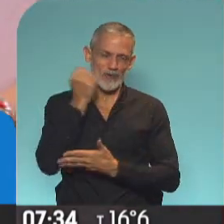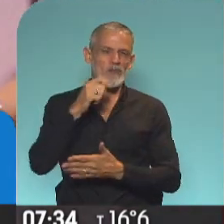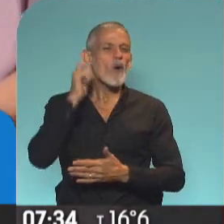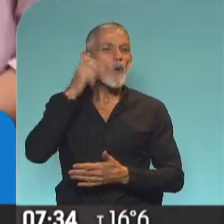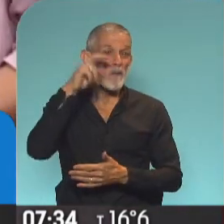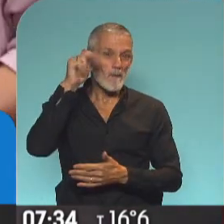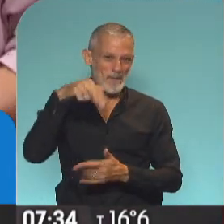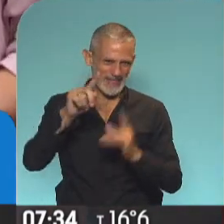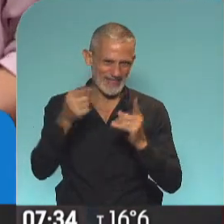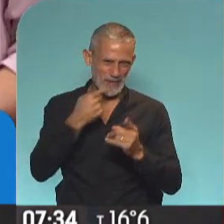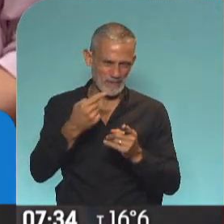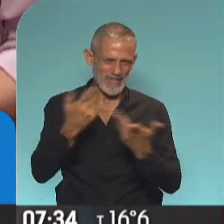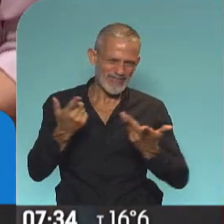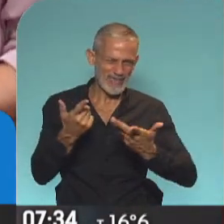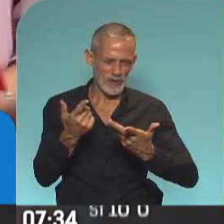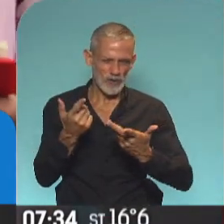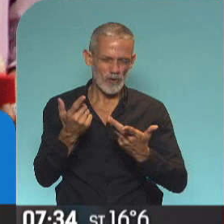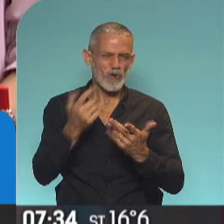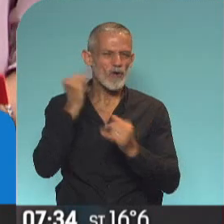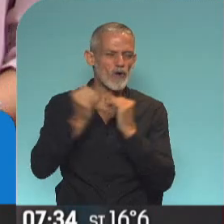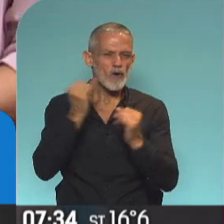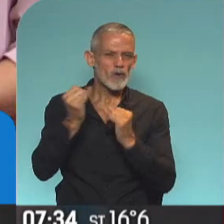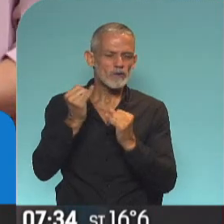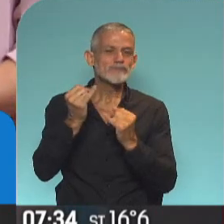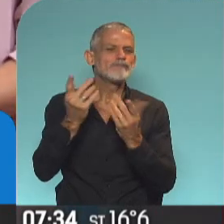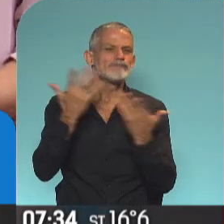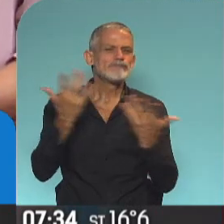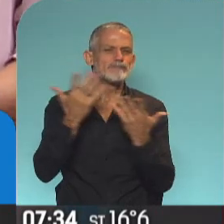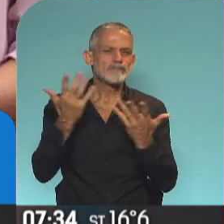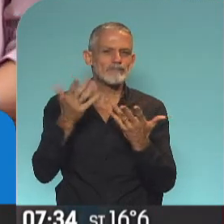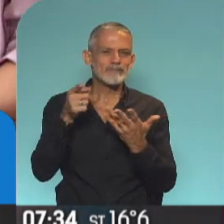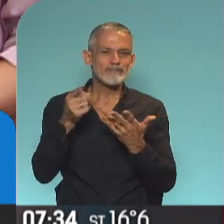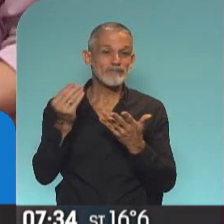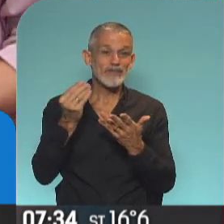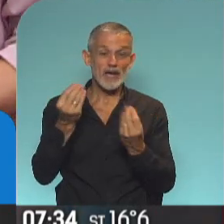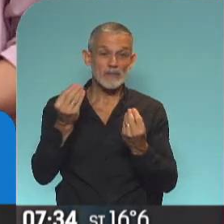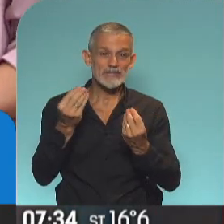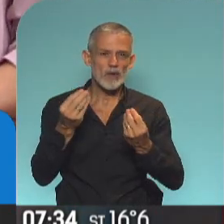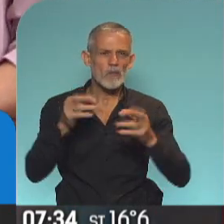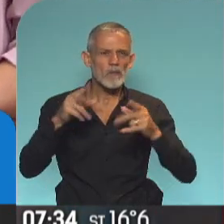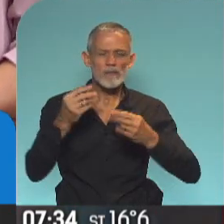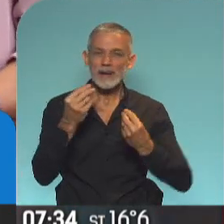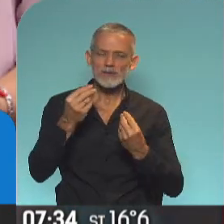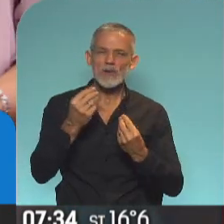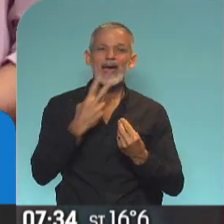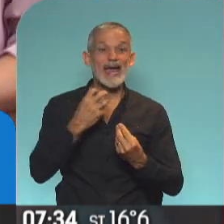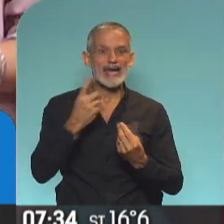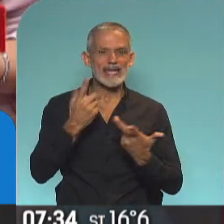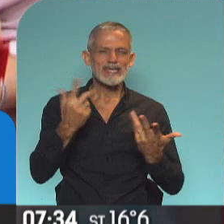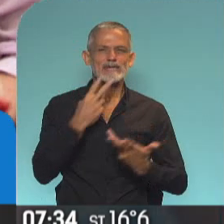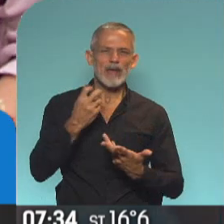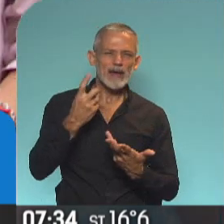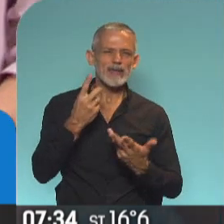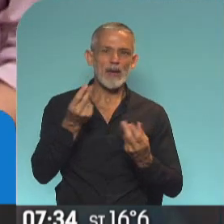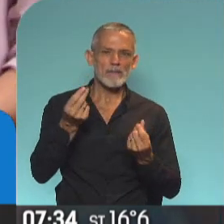E introdujo algo que está en boca de todos, que es qué va a pasar con la política energética, ¿no? ¿Qué va a pasar con